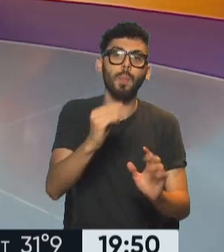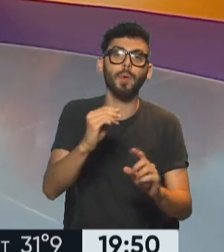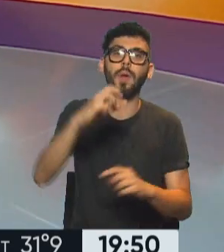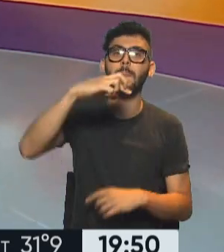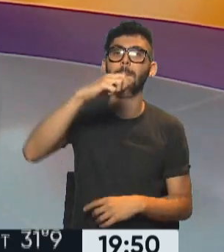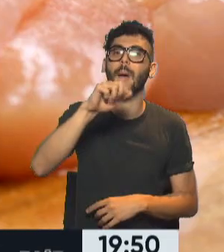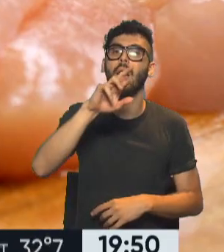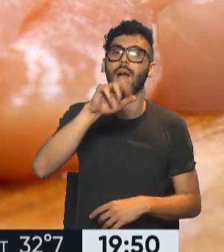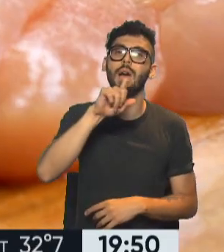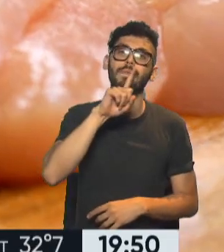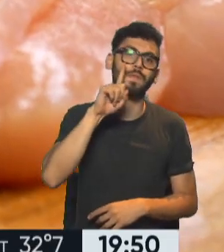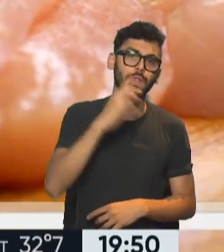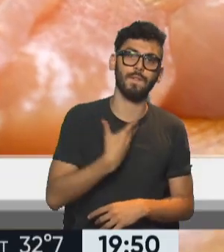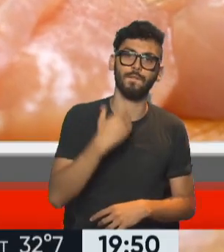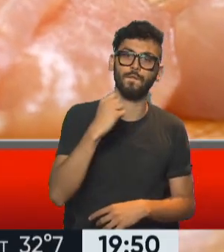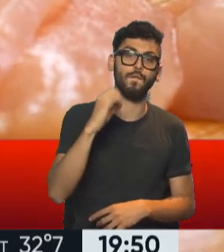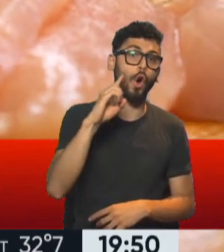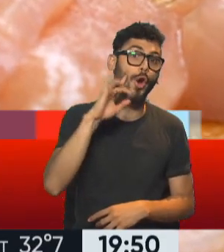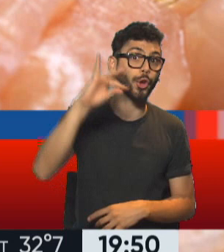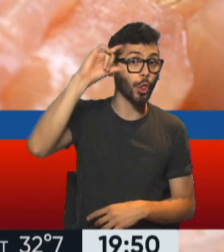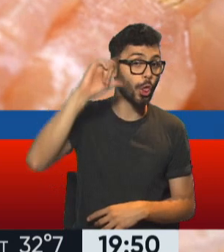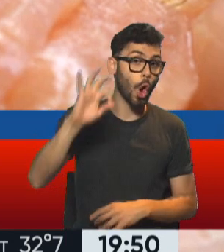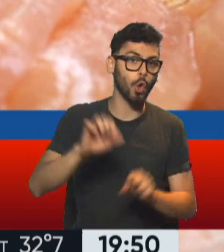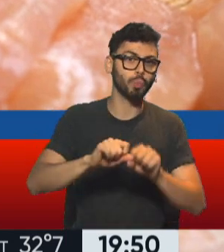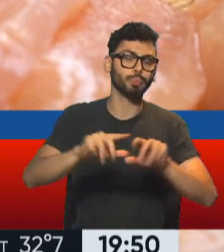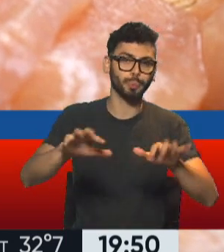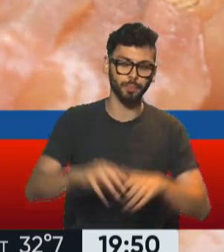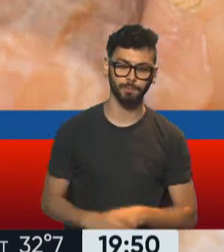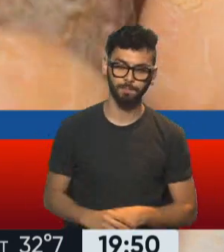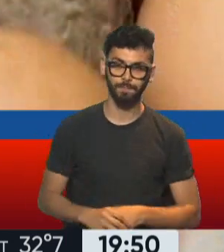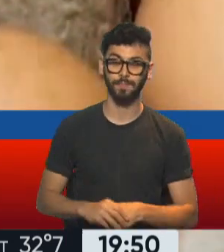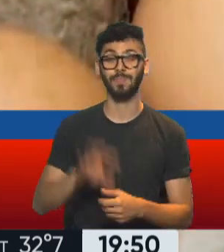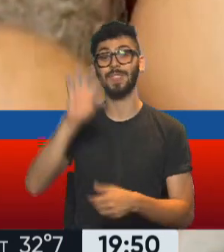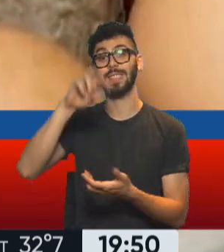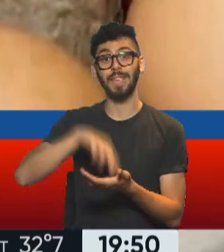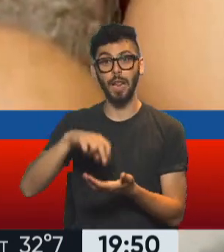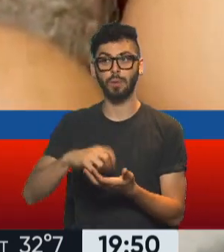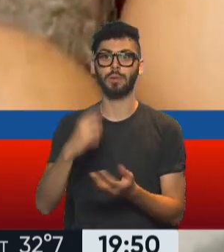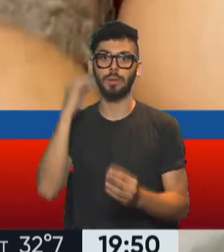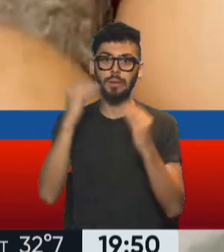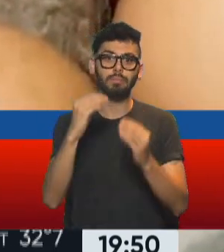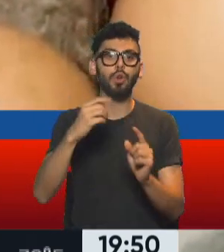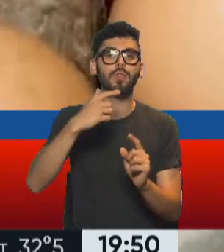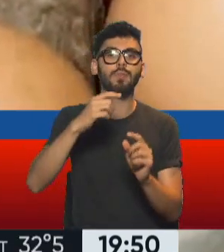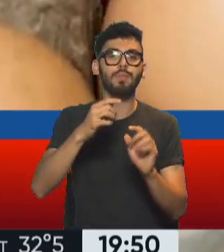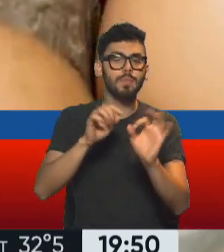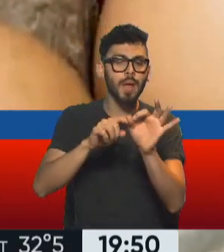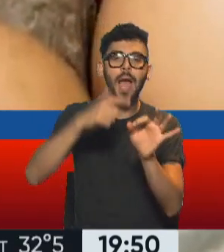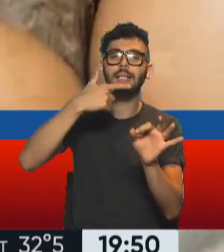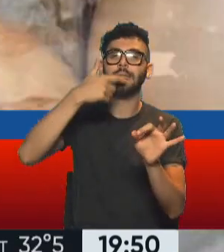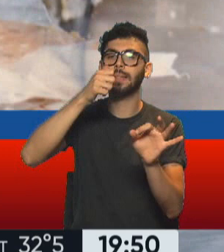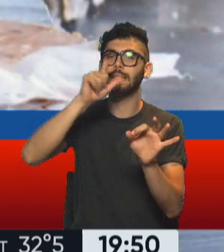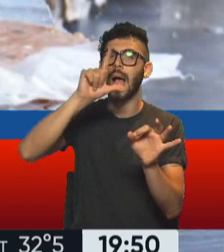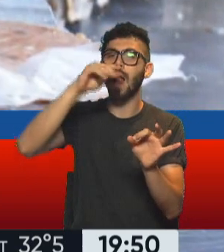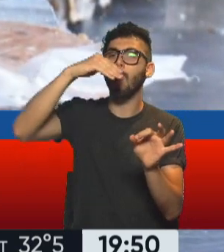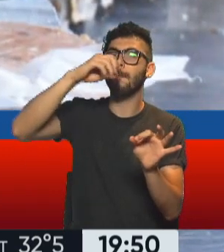tifoideo. Preocupa la situación en Salta ante el crecimiento de los casos de salmonela. Esta bacteria, que se transmite